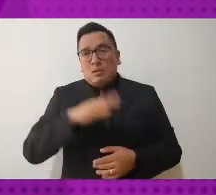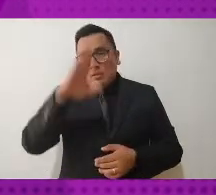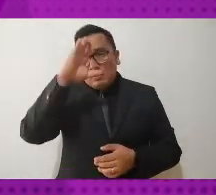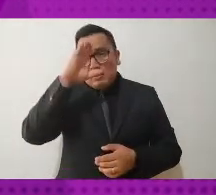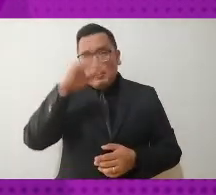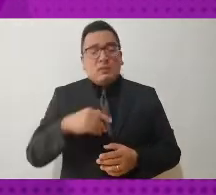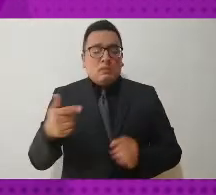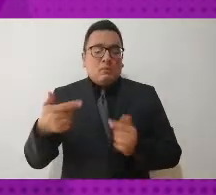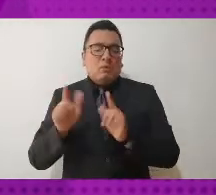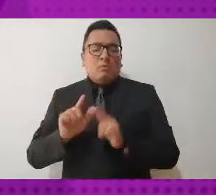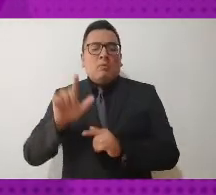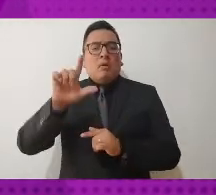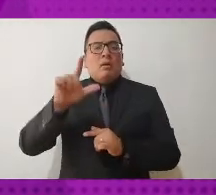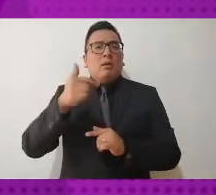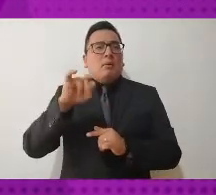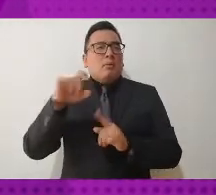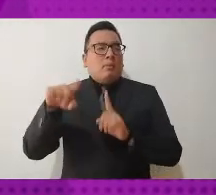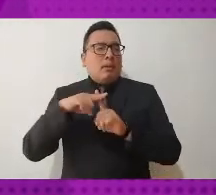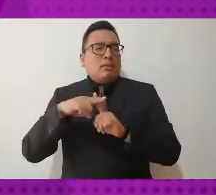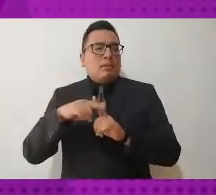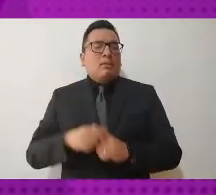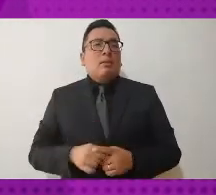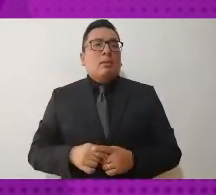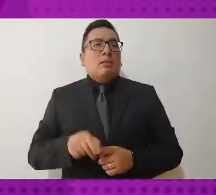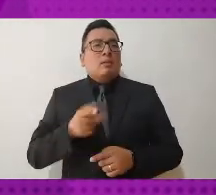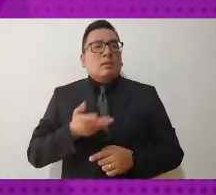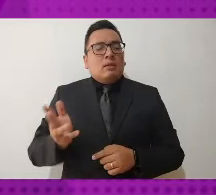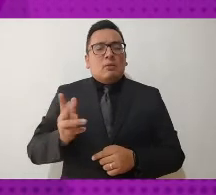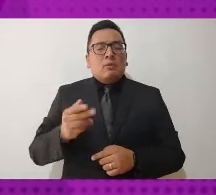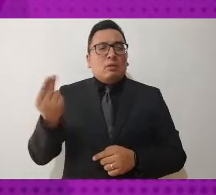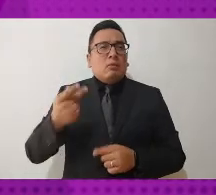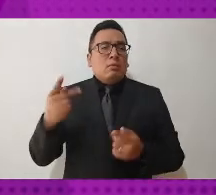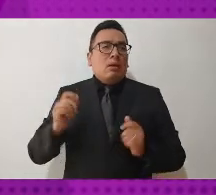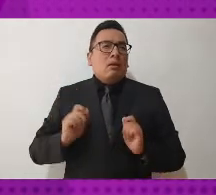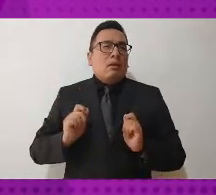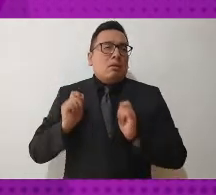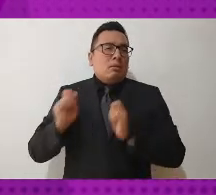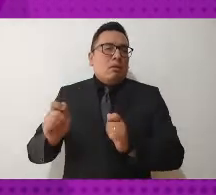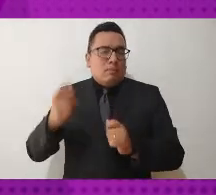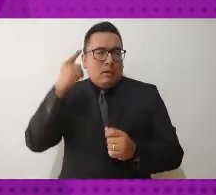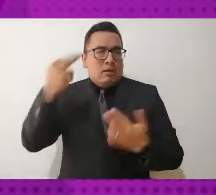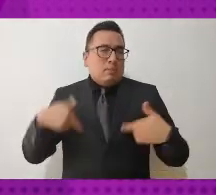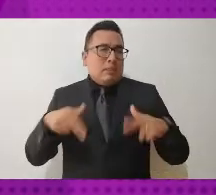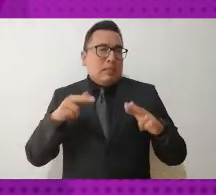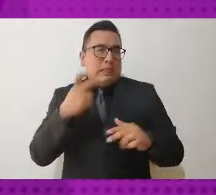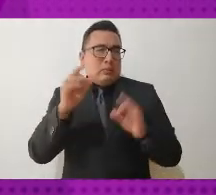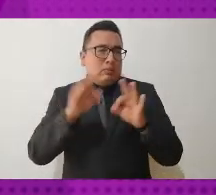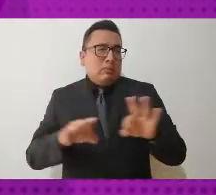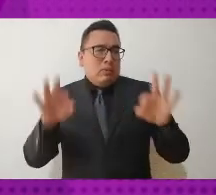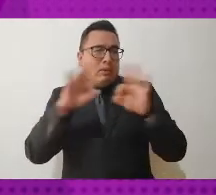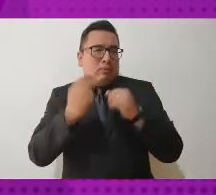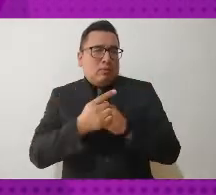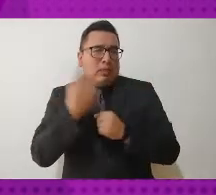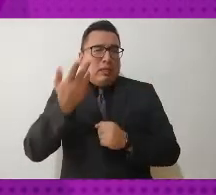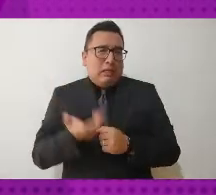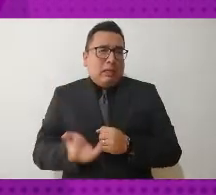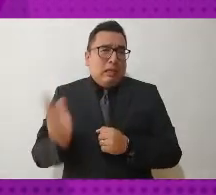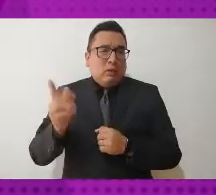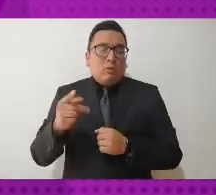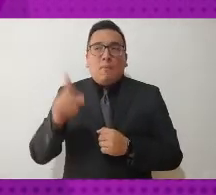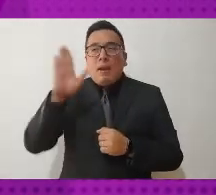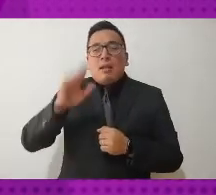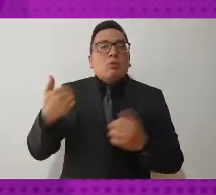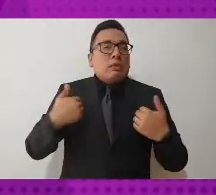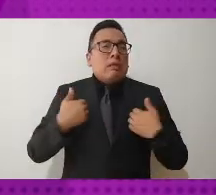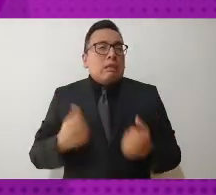el que la población lgbtiq más esté en espacios de representación pues es fundamental porque ellos